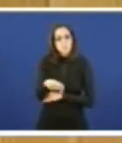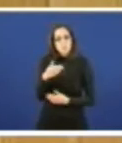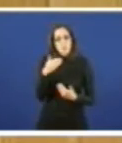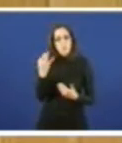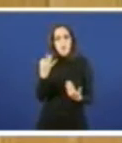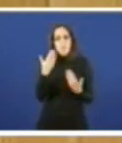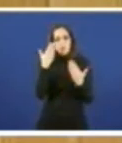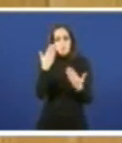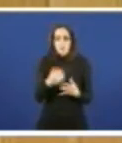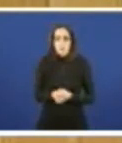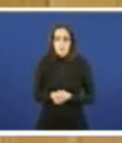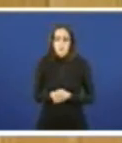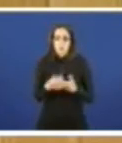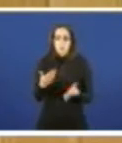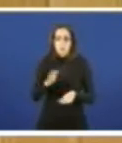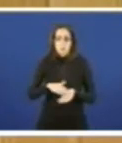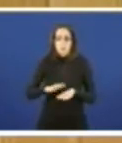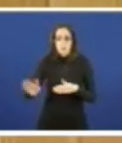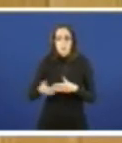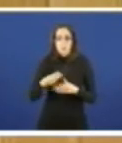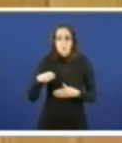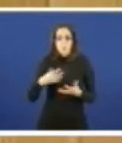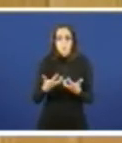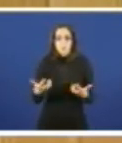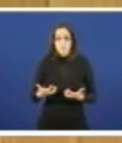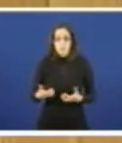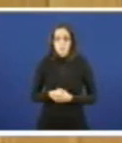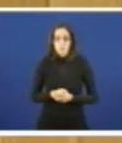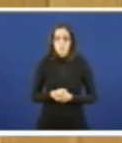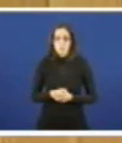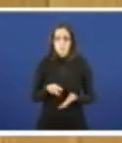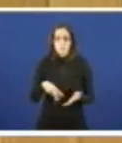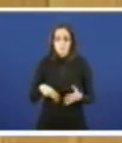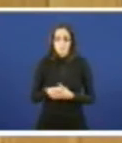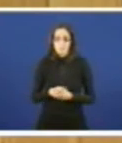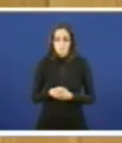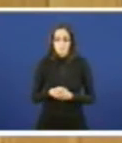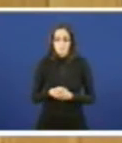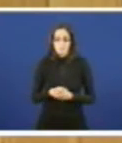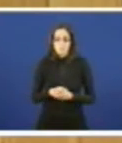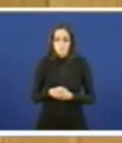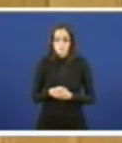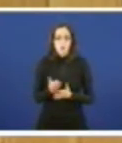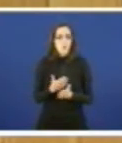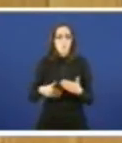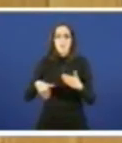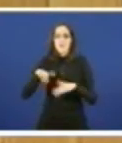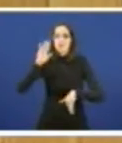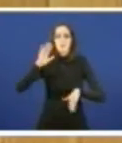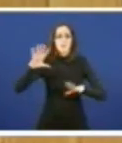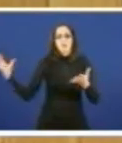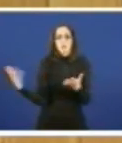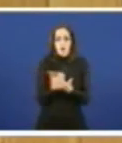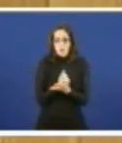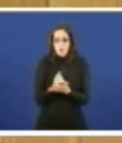O faigo para pechalo cos versos de Celso Emilio. Por enriba de todas as fronteiras, por